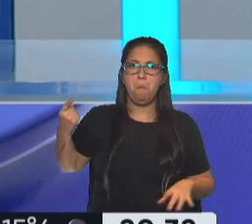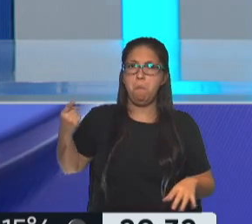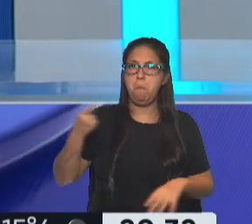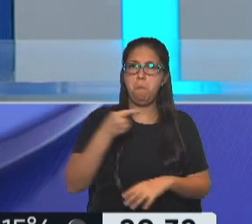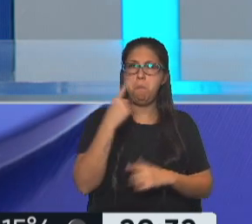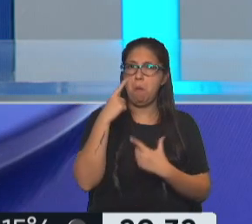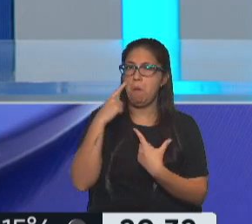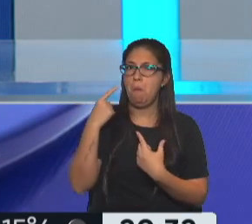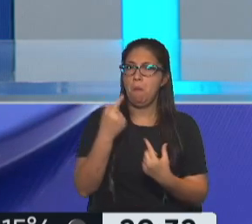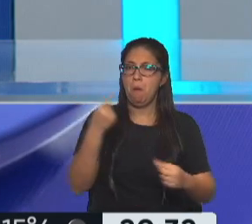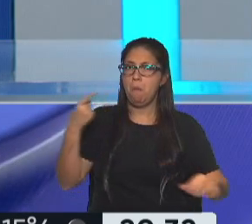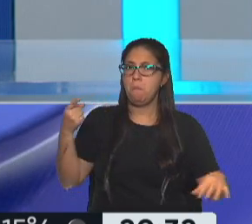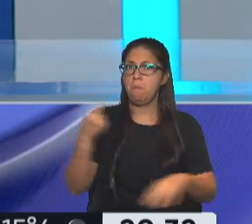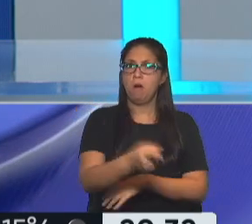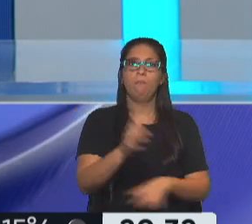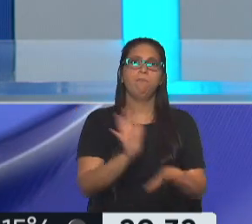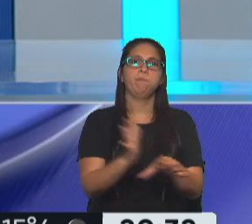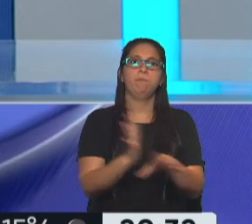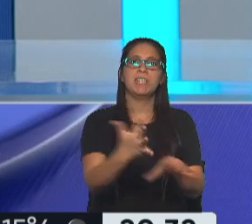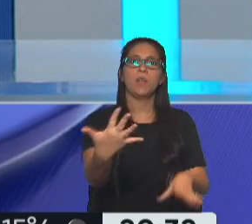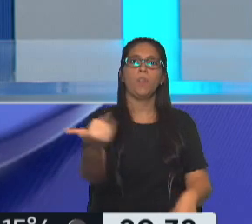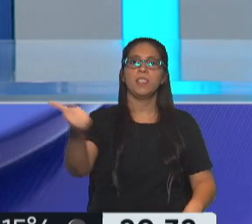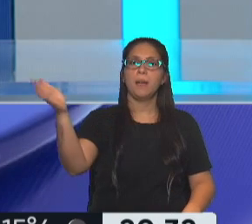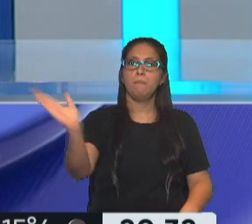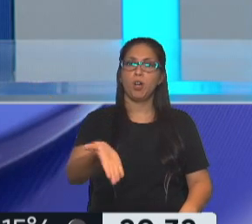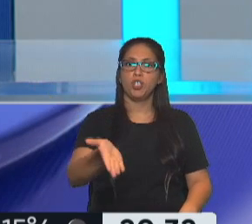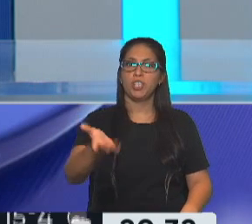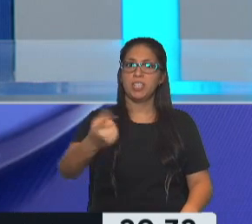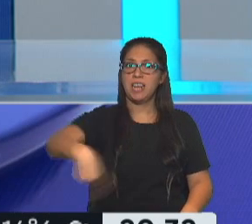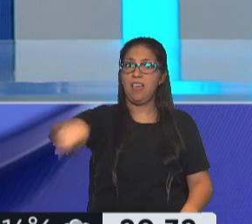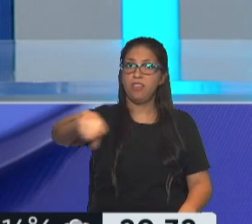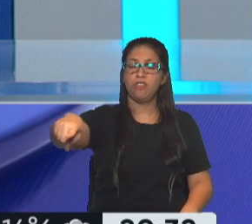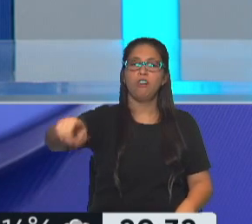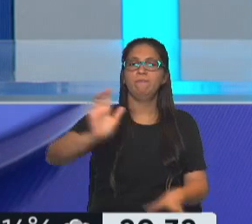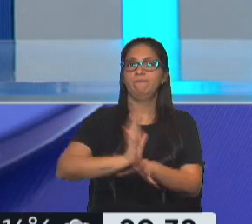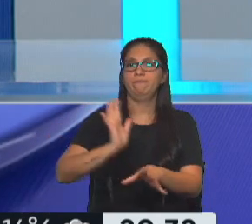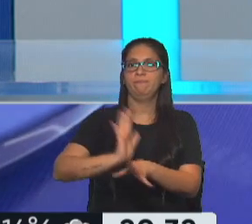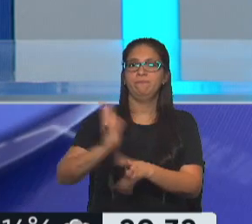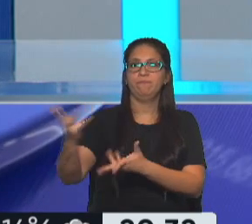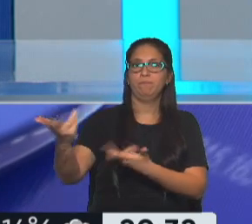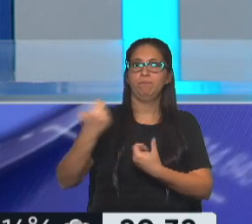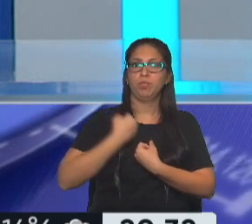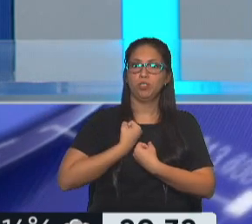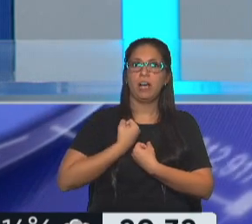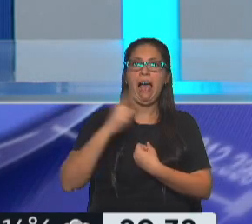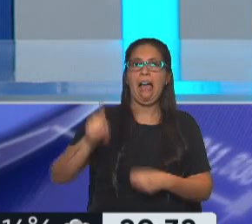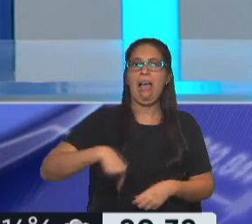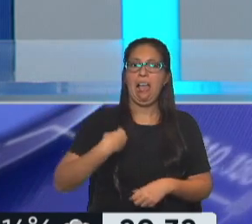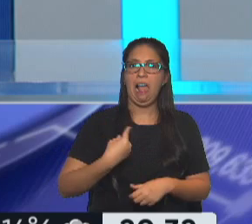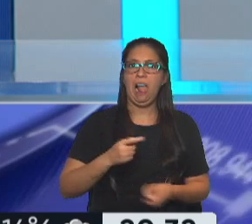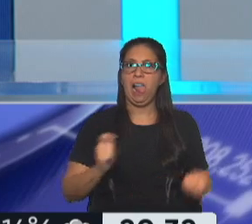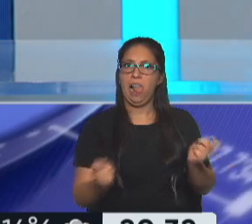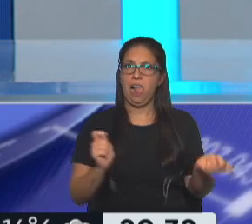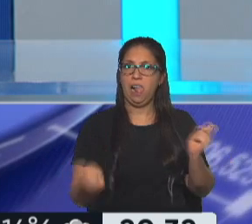un diagnóstico de que el 56% en la legitimidad de origen apalancado en esa cuestión iba a poder lograr